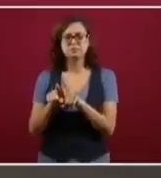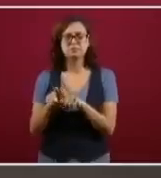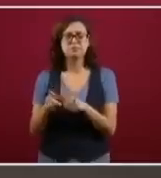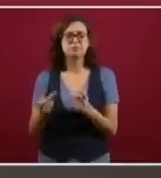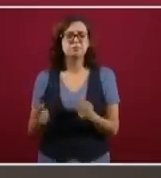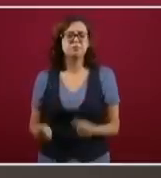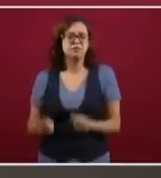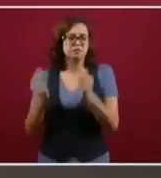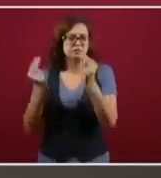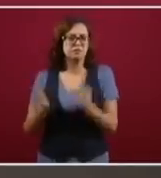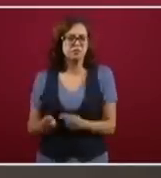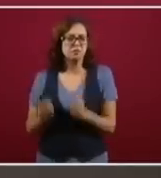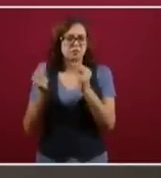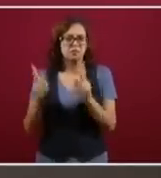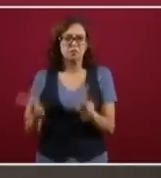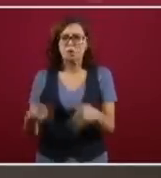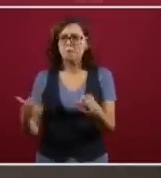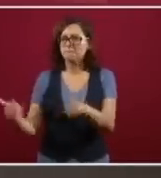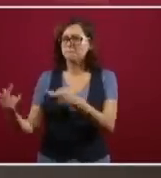comerciantes,